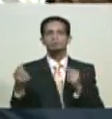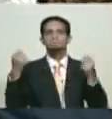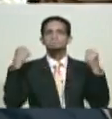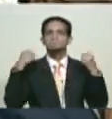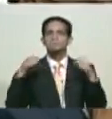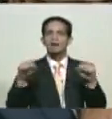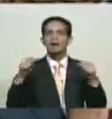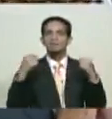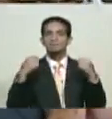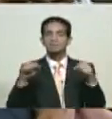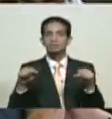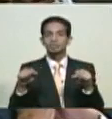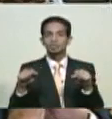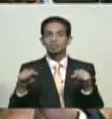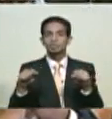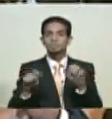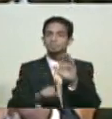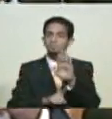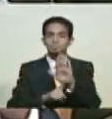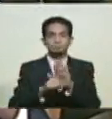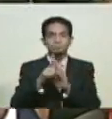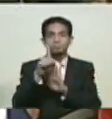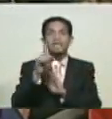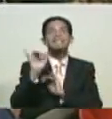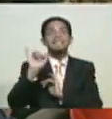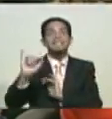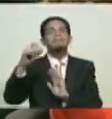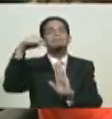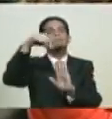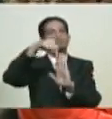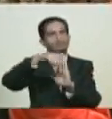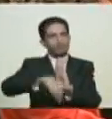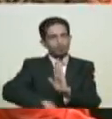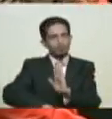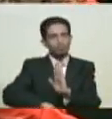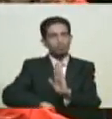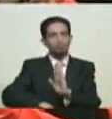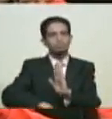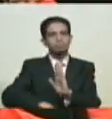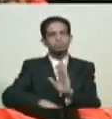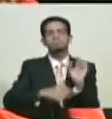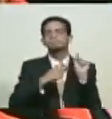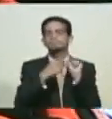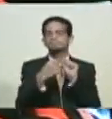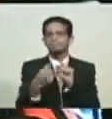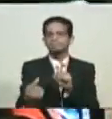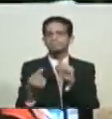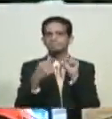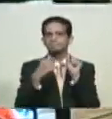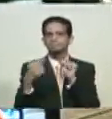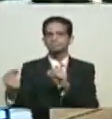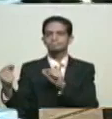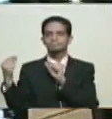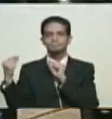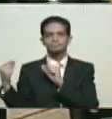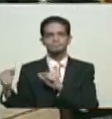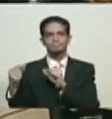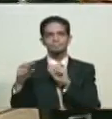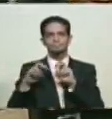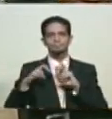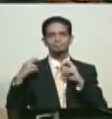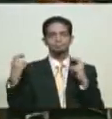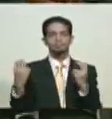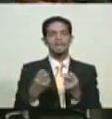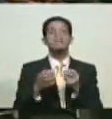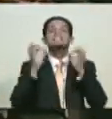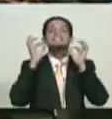útil y profundo se desarrolle entre nosotros siempre estamos en comunicación